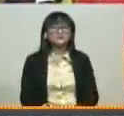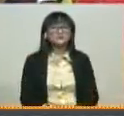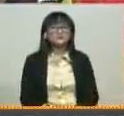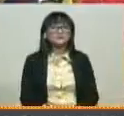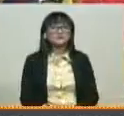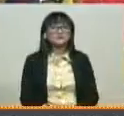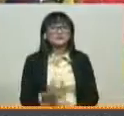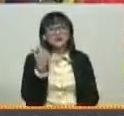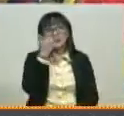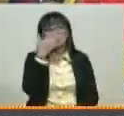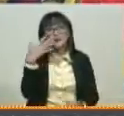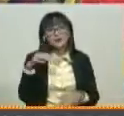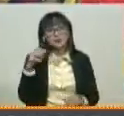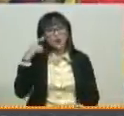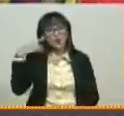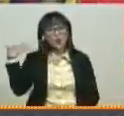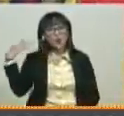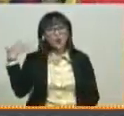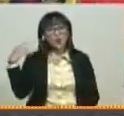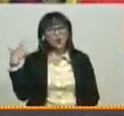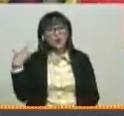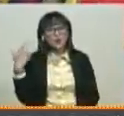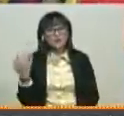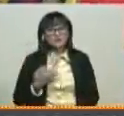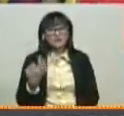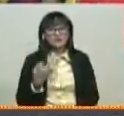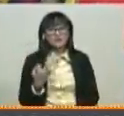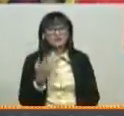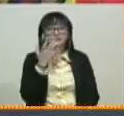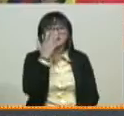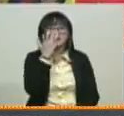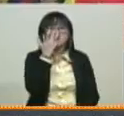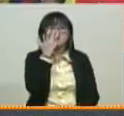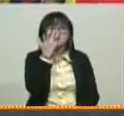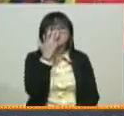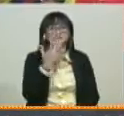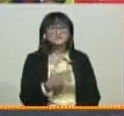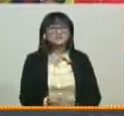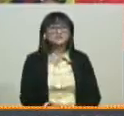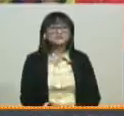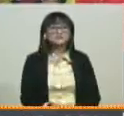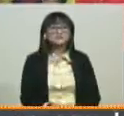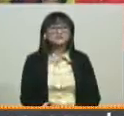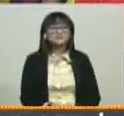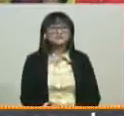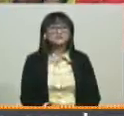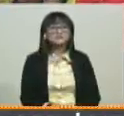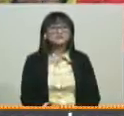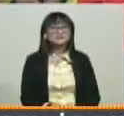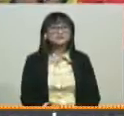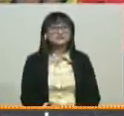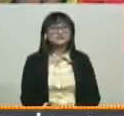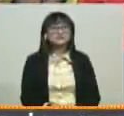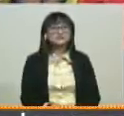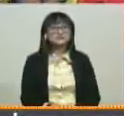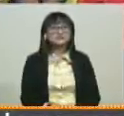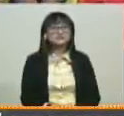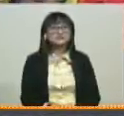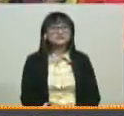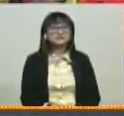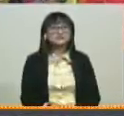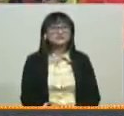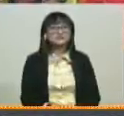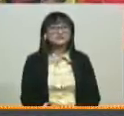El imperialismo está loco, loco, loco, loco, loco. La Academia de Imperialismo se podría